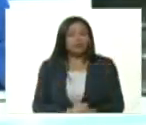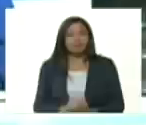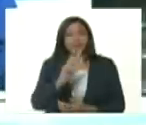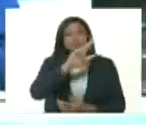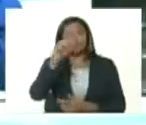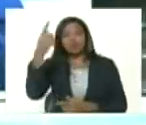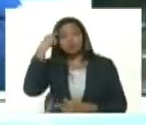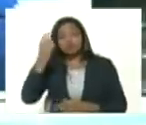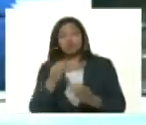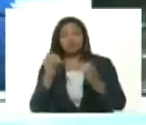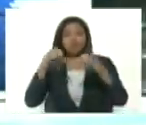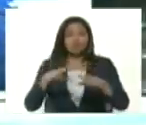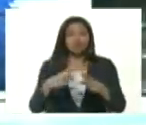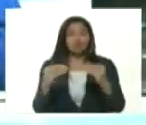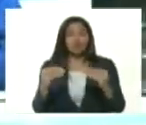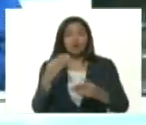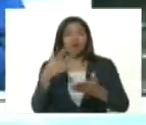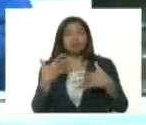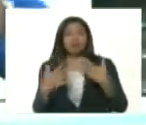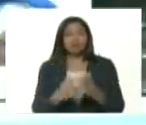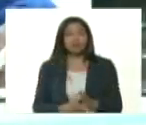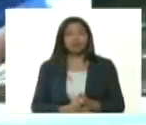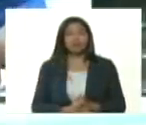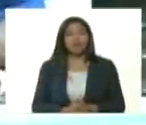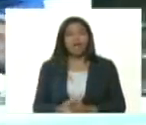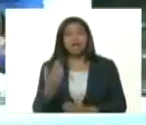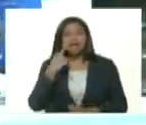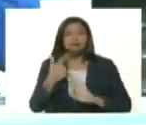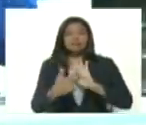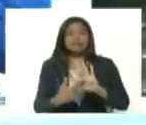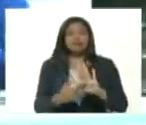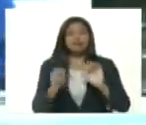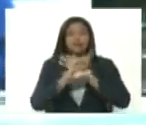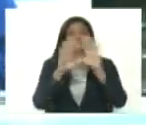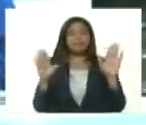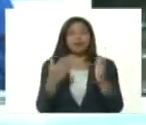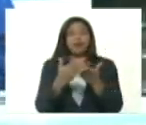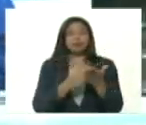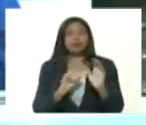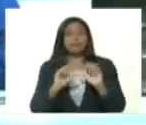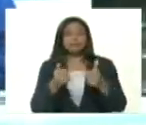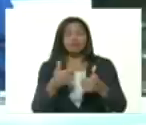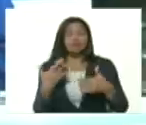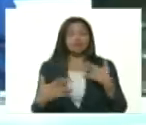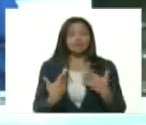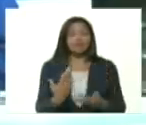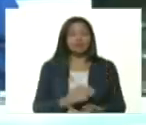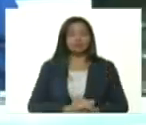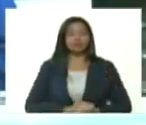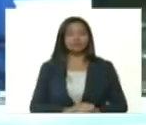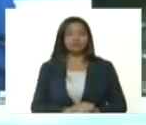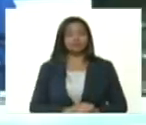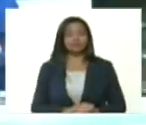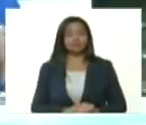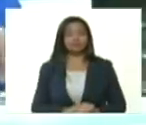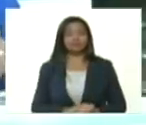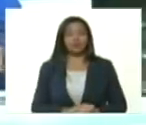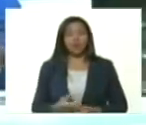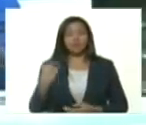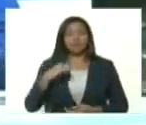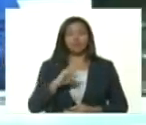31 días. Aquí tengo los datos del día de hoy, los voy a dar temprano antes de empezar este acto. Hoy